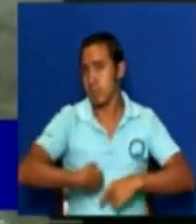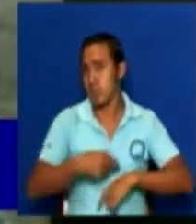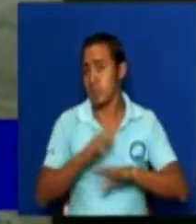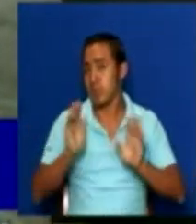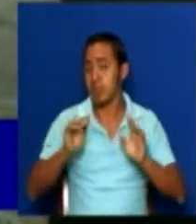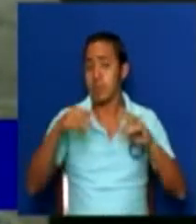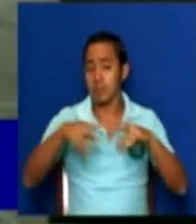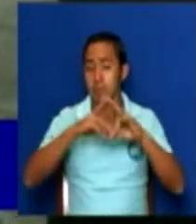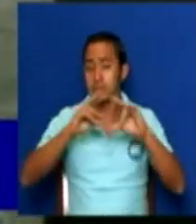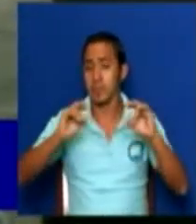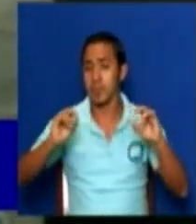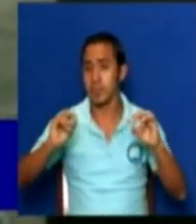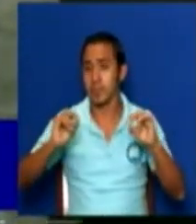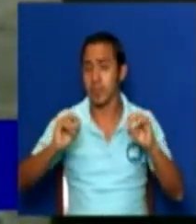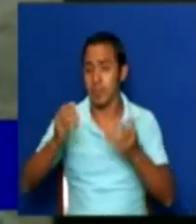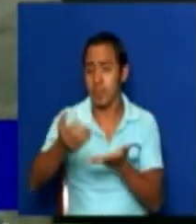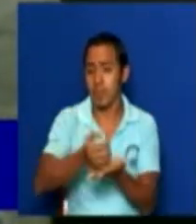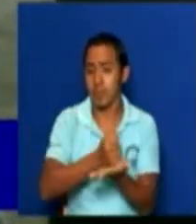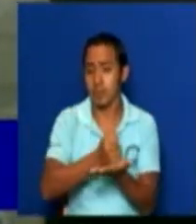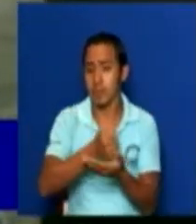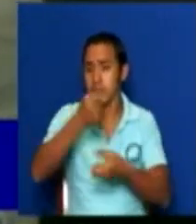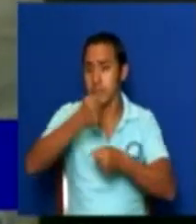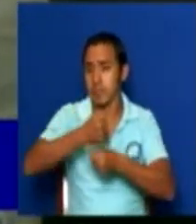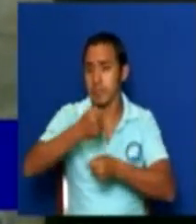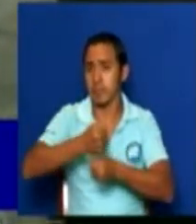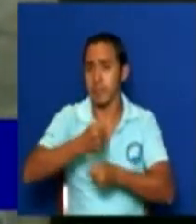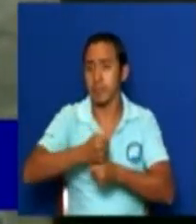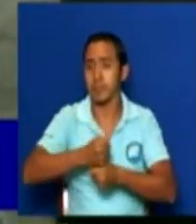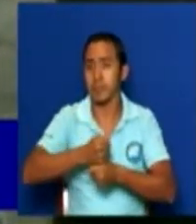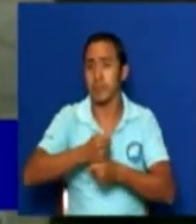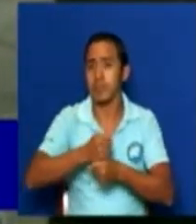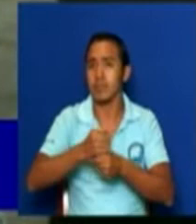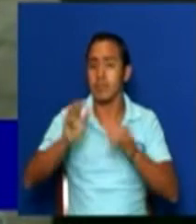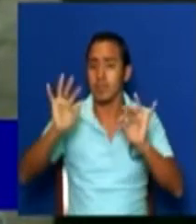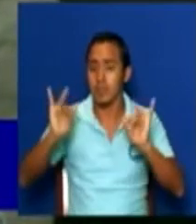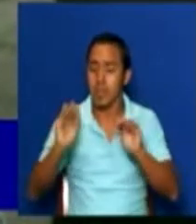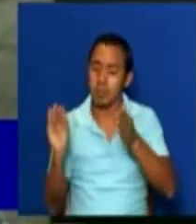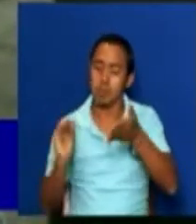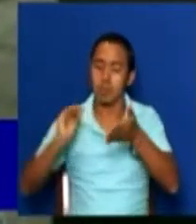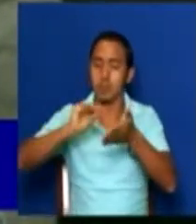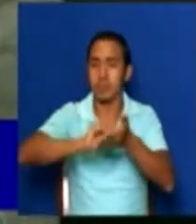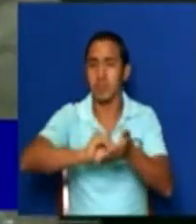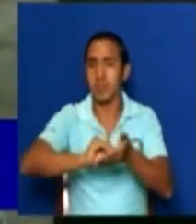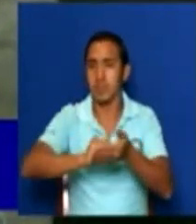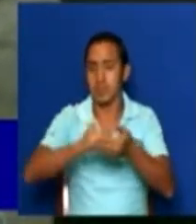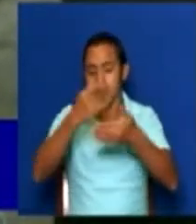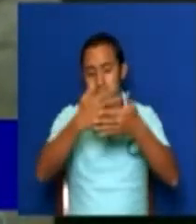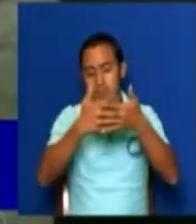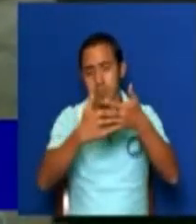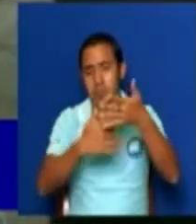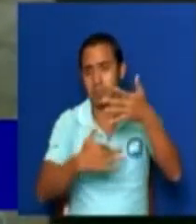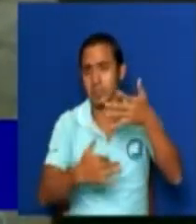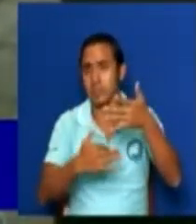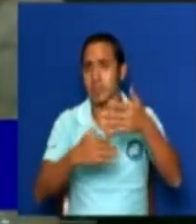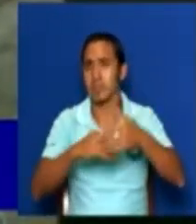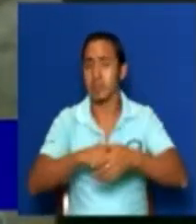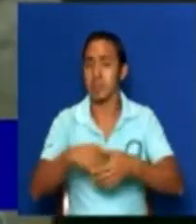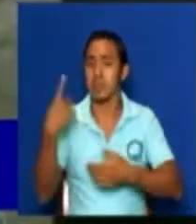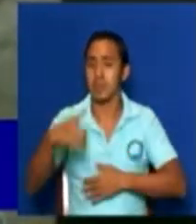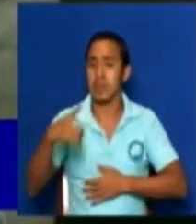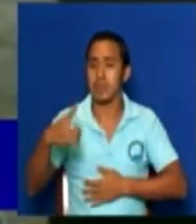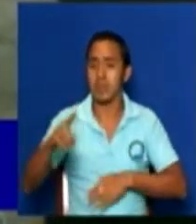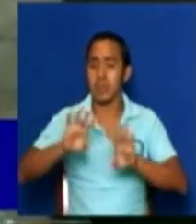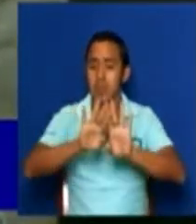En Nicaragua, en el Código del Trabajo, hemos incorporado una serie de disposiciones sobre los derechos de